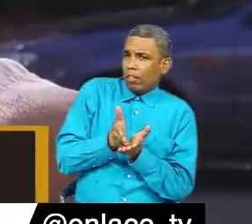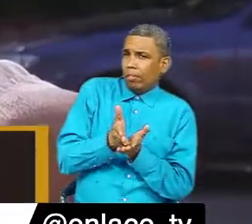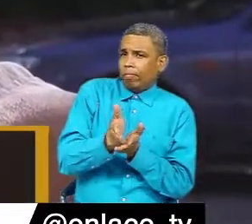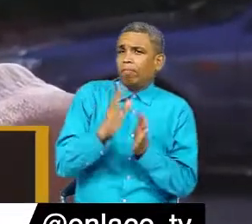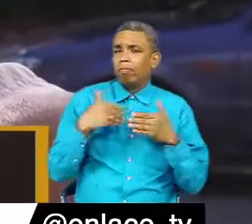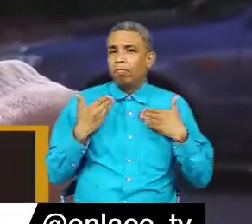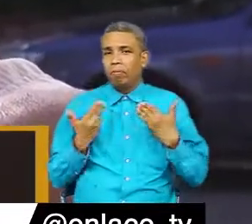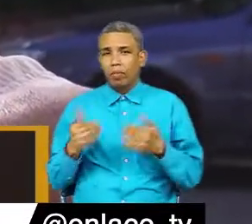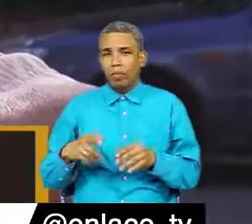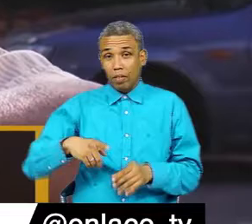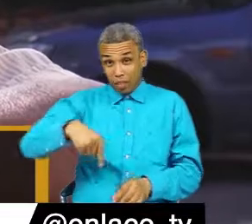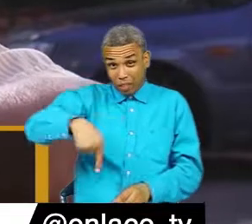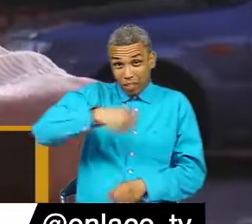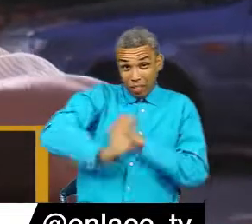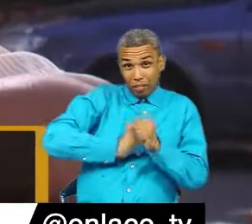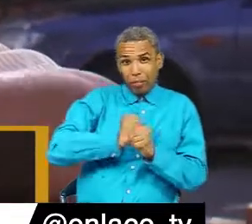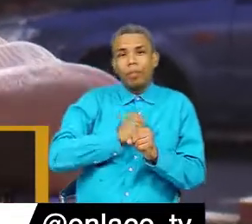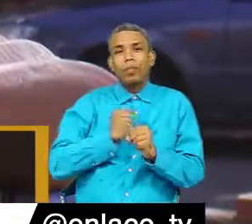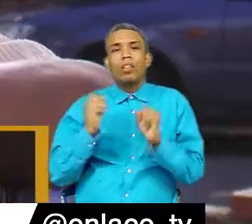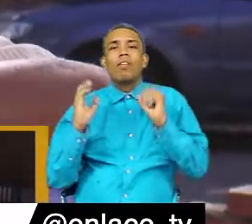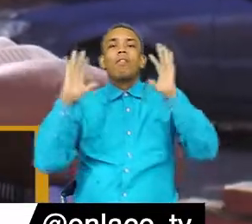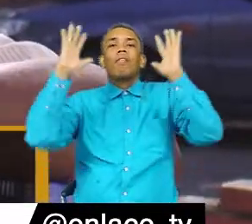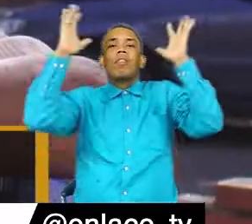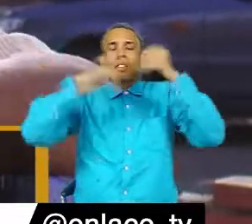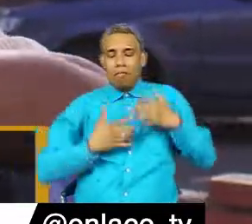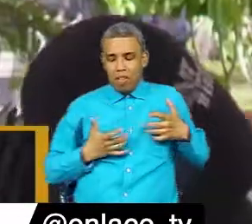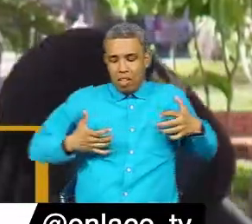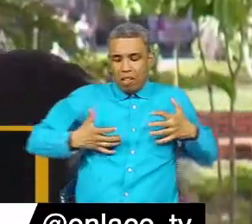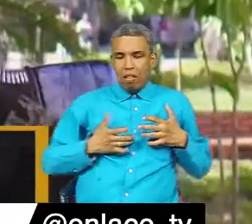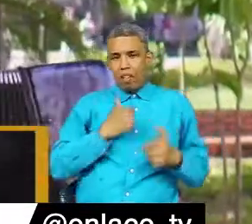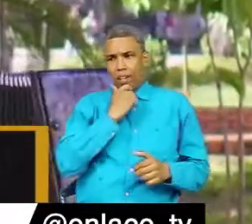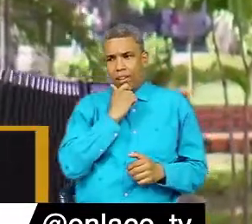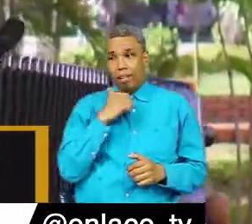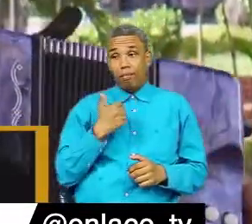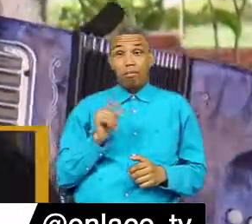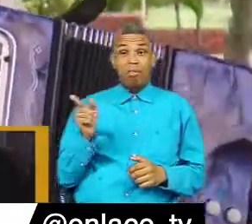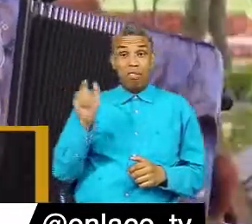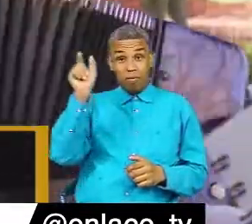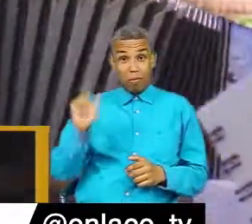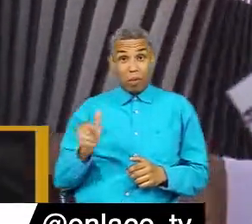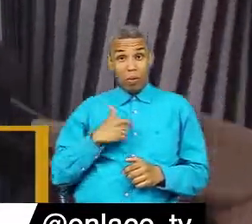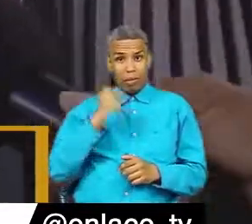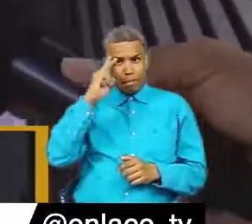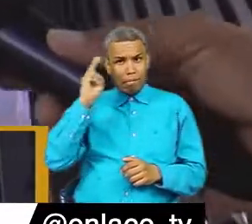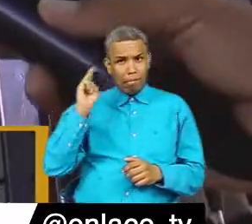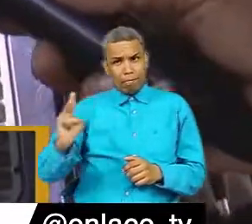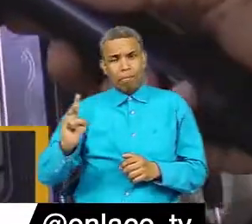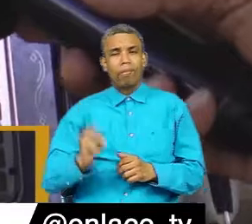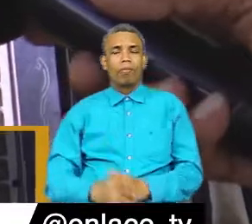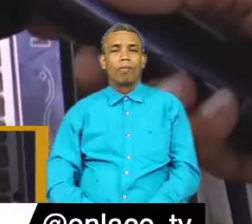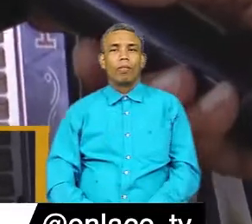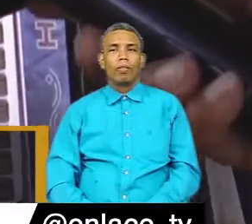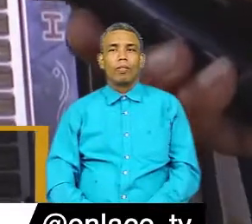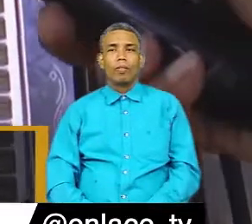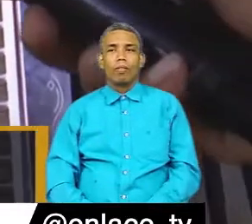Este año el Festival Vallenato del Magdalena Medio le hace un reconocimiento especial en su versión número 21, al lado de Adolfo Pacheco